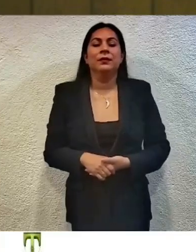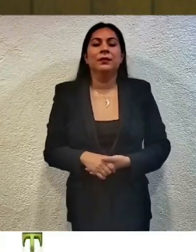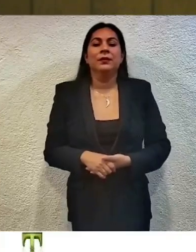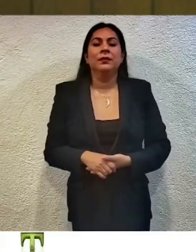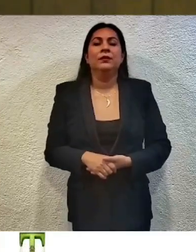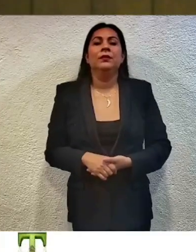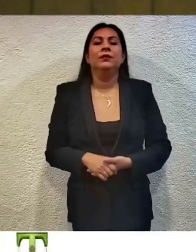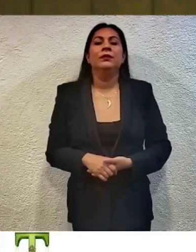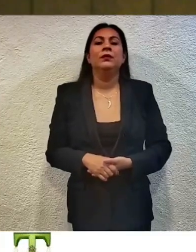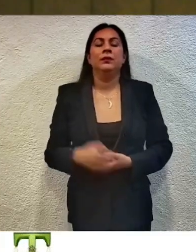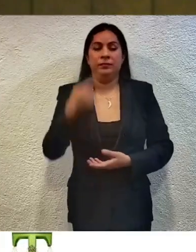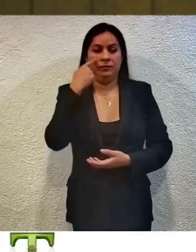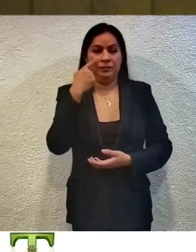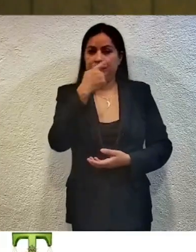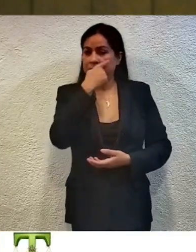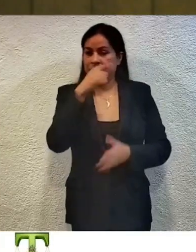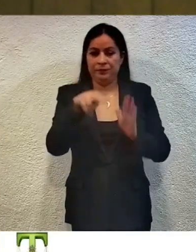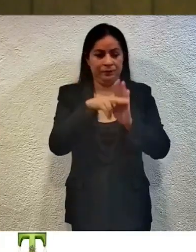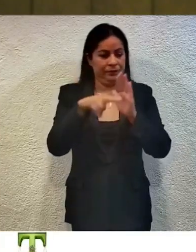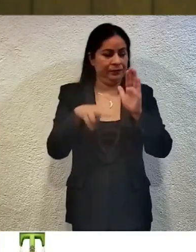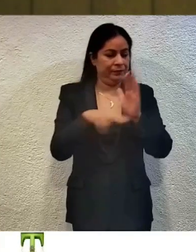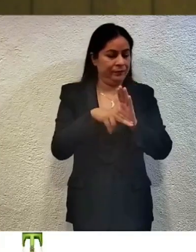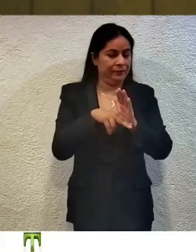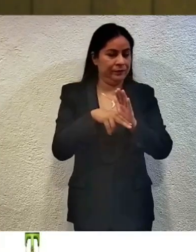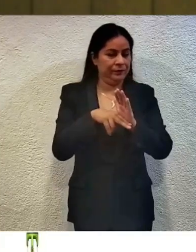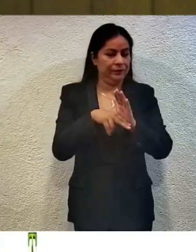Como puede observarse de la normatividad